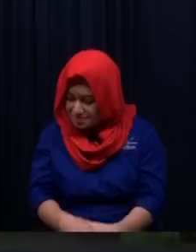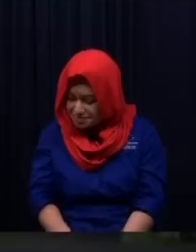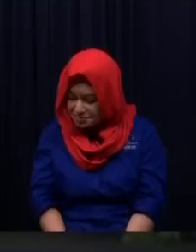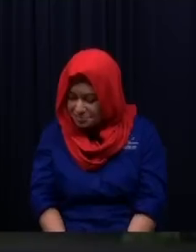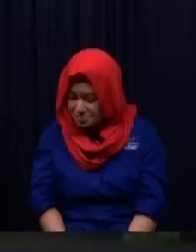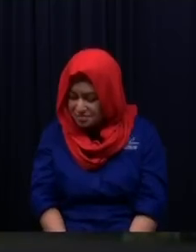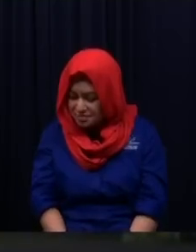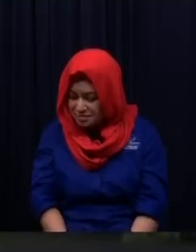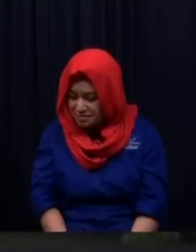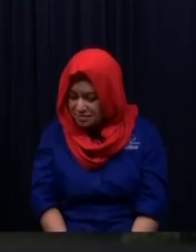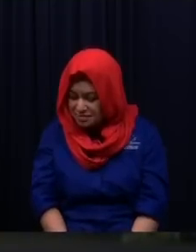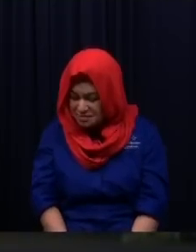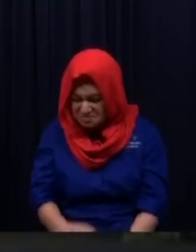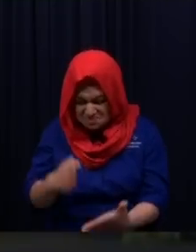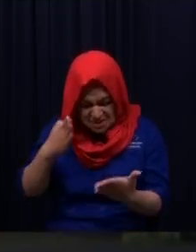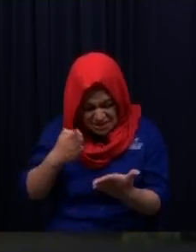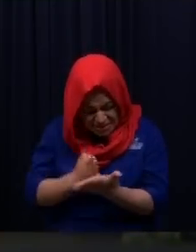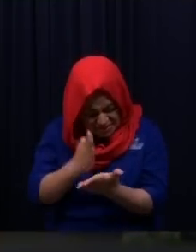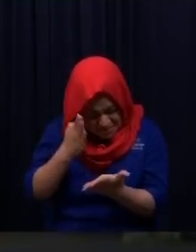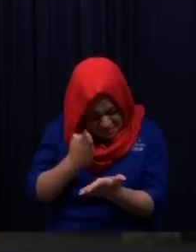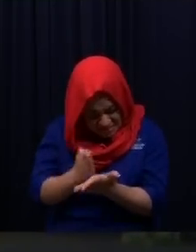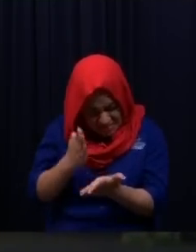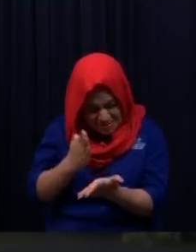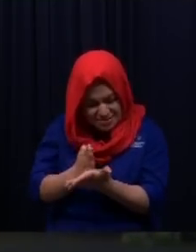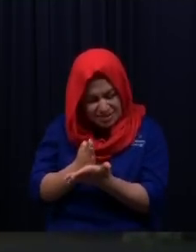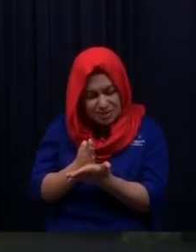mis obstinaciones,